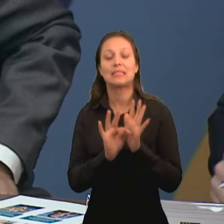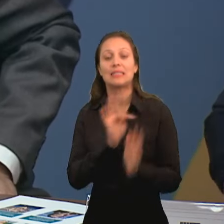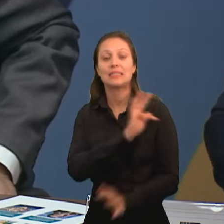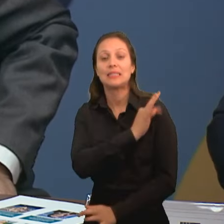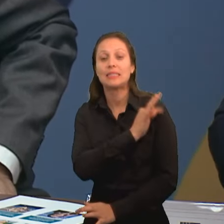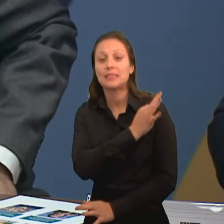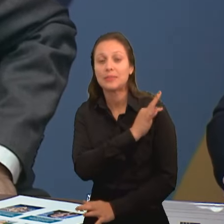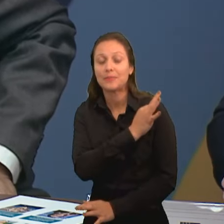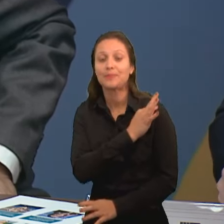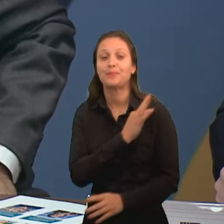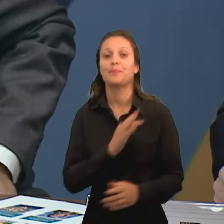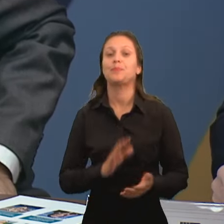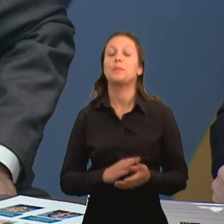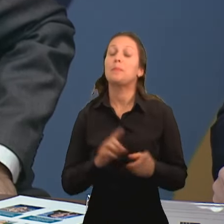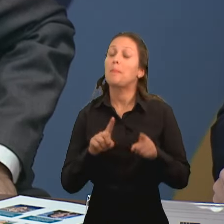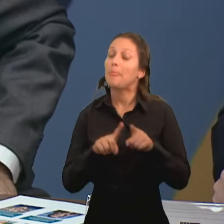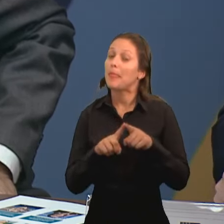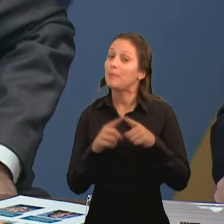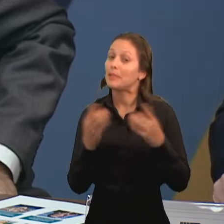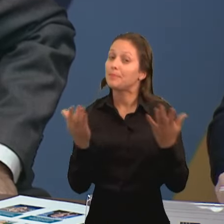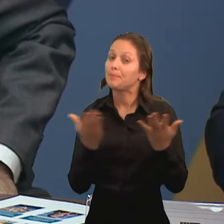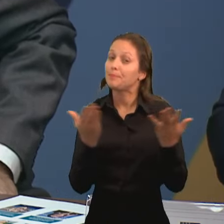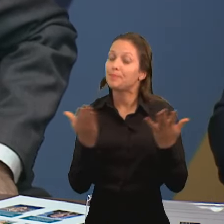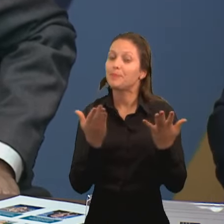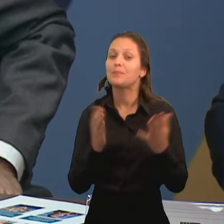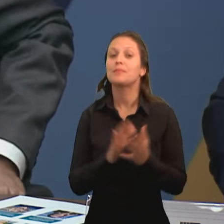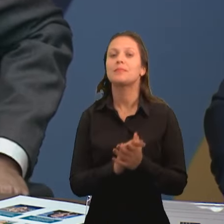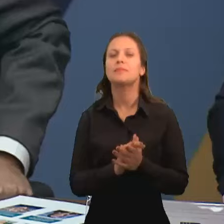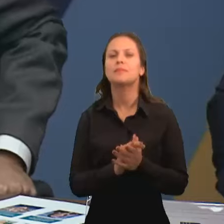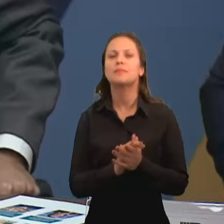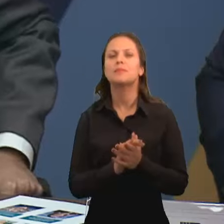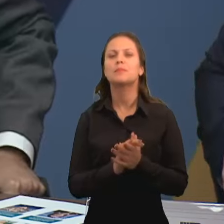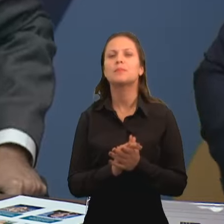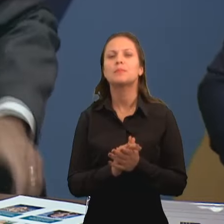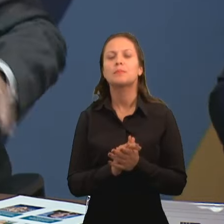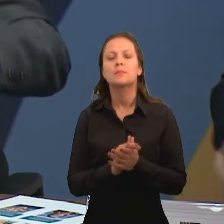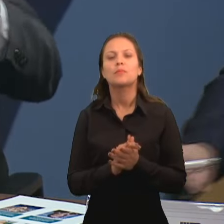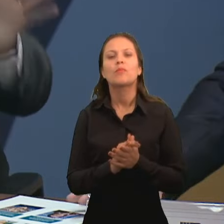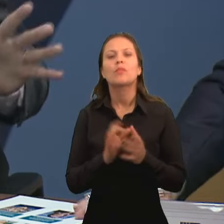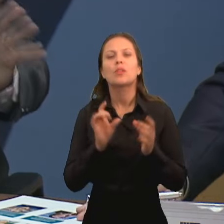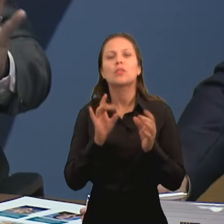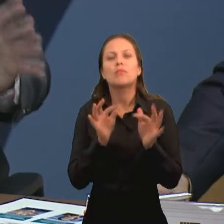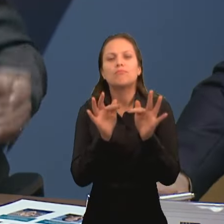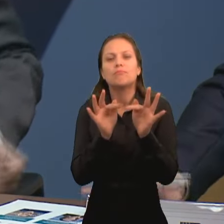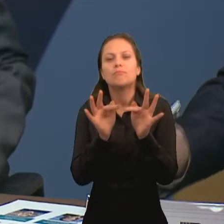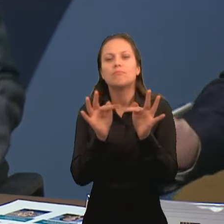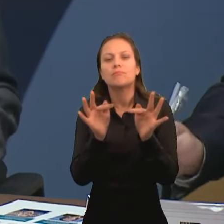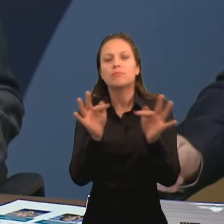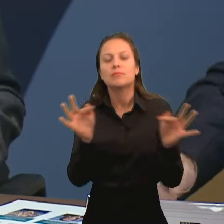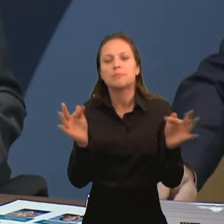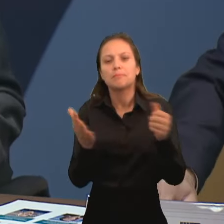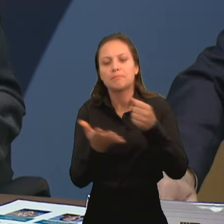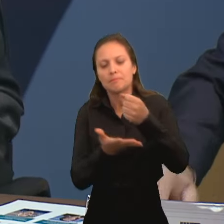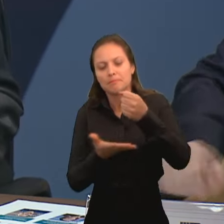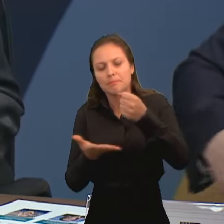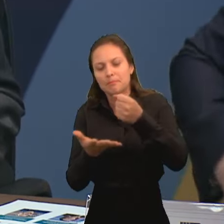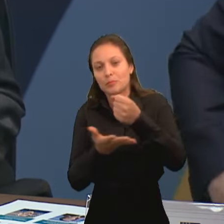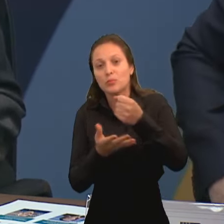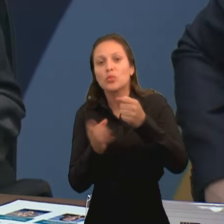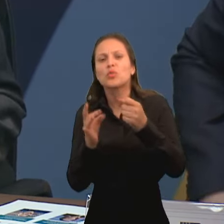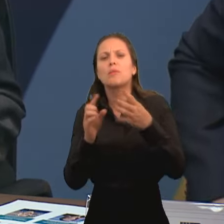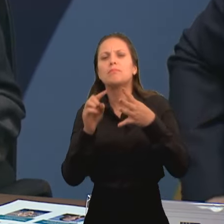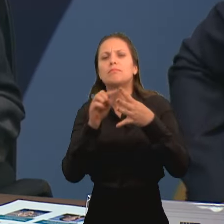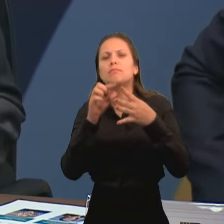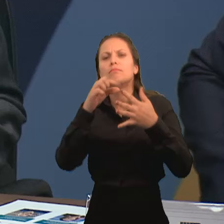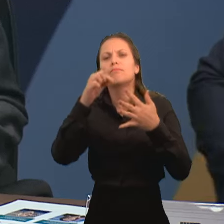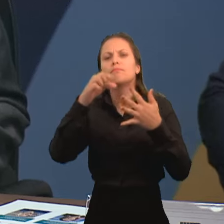social de esa tecnología. Pero yo voy a hoy quiero darles una visión panorámica sobre el tema